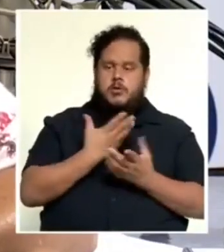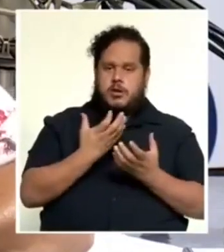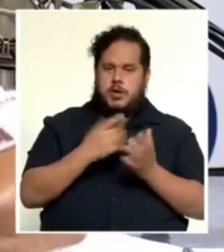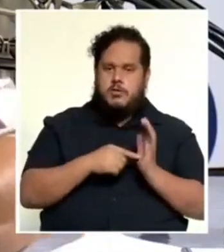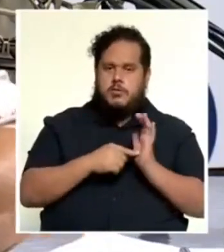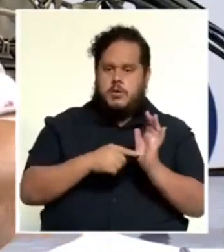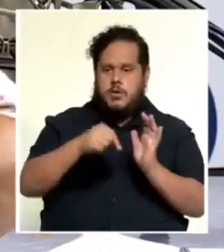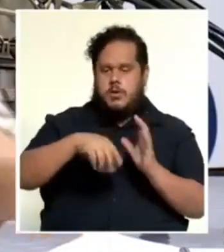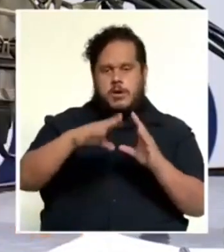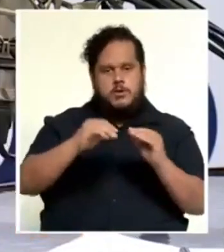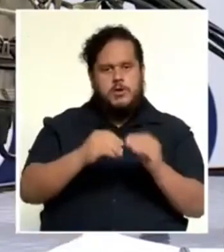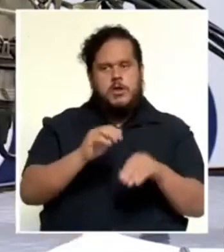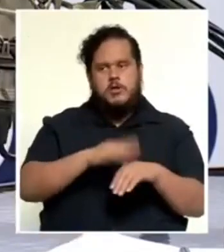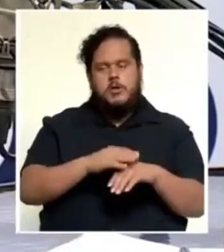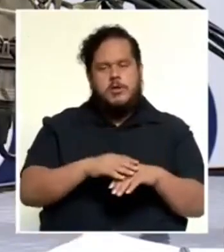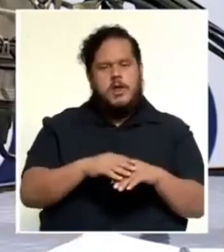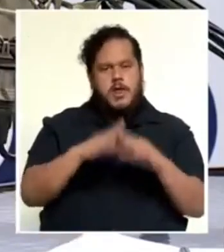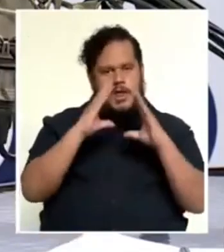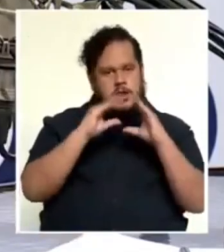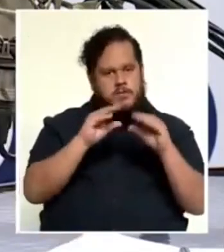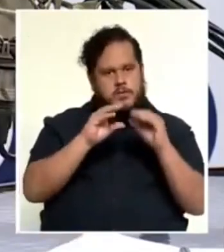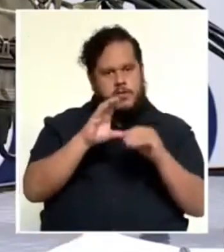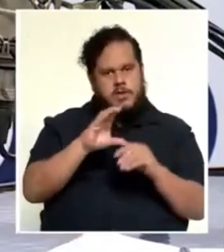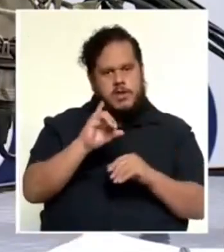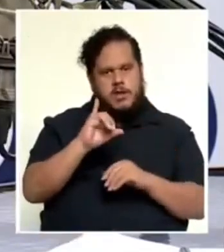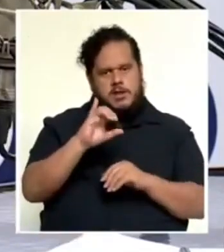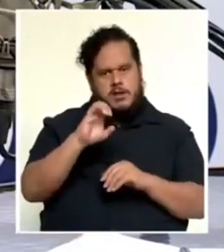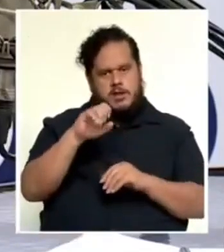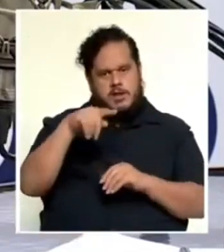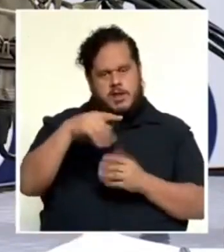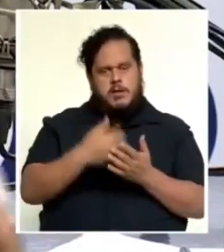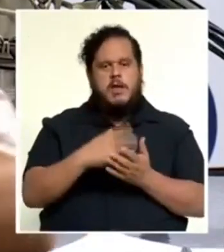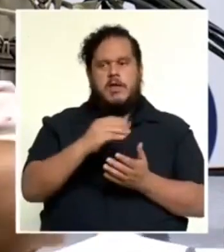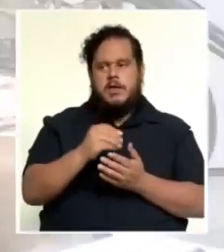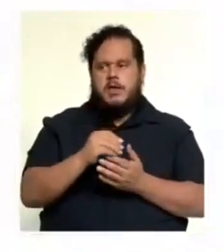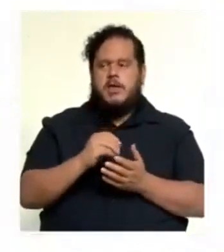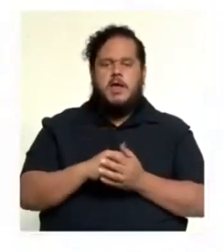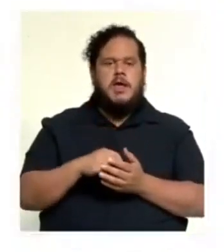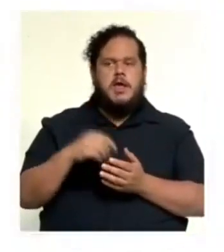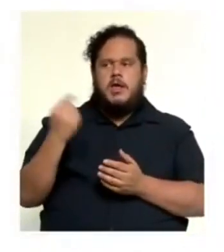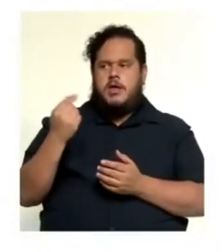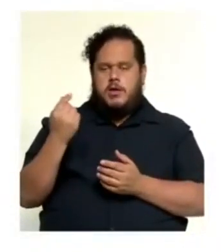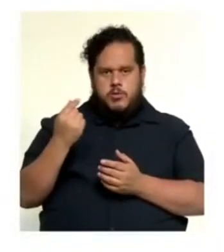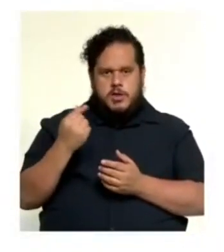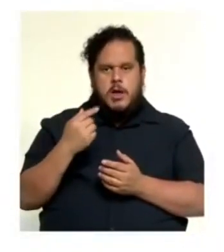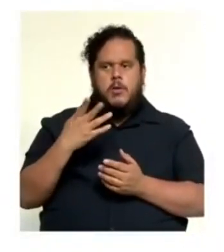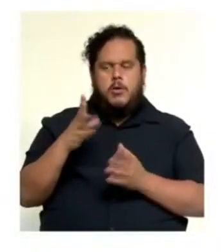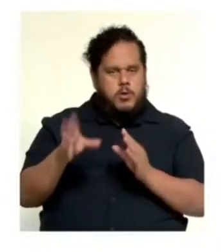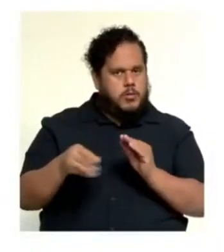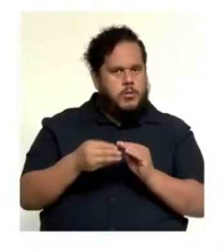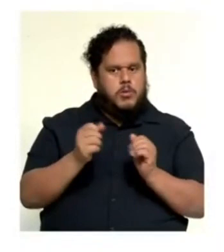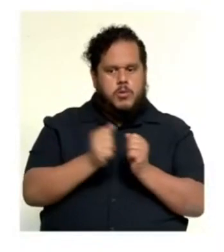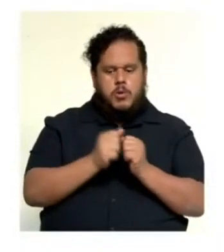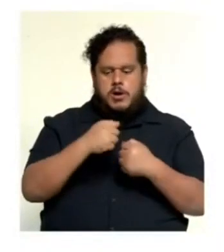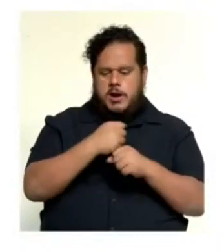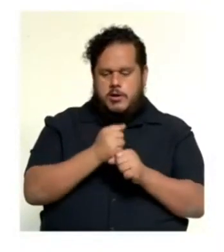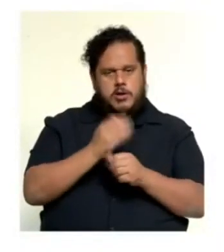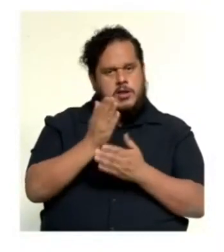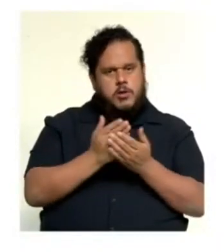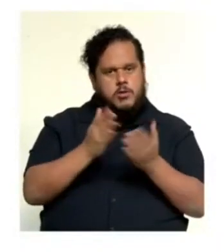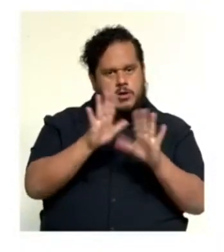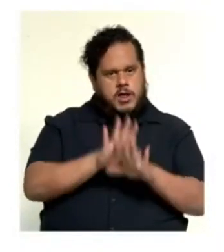esta noche respecto del informe del CIEP y que además Gustavo lo ha complementado con la elaboración de unos